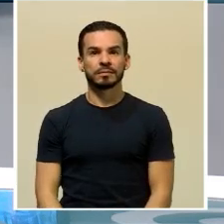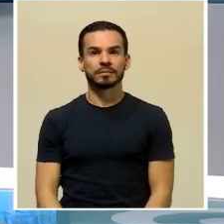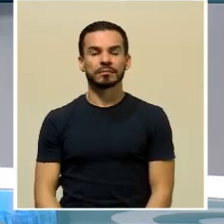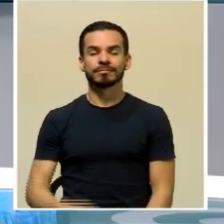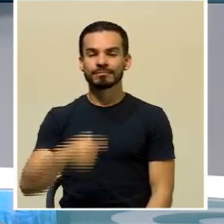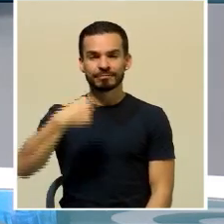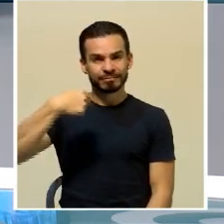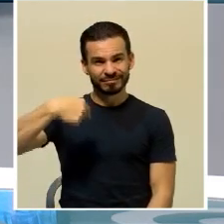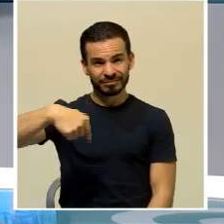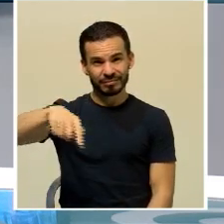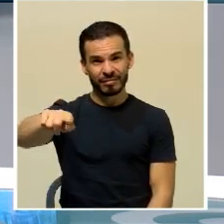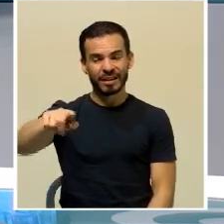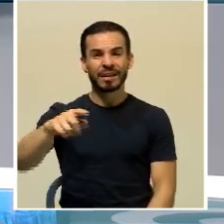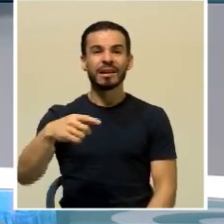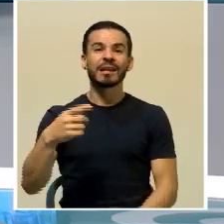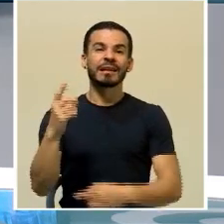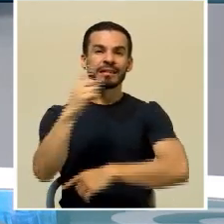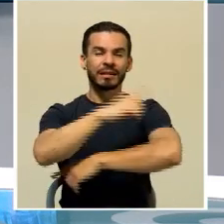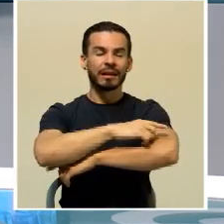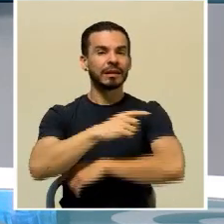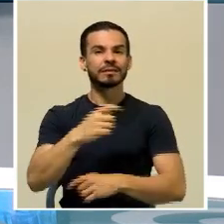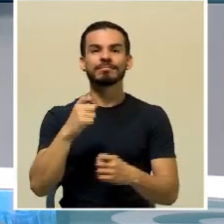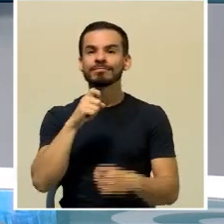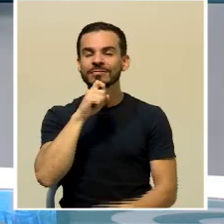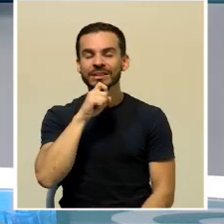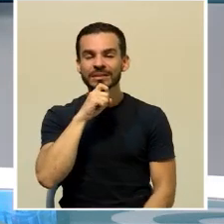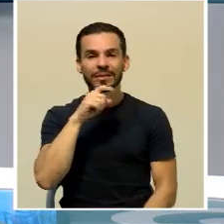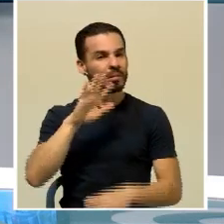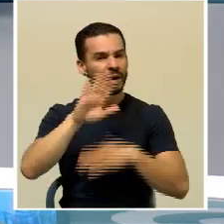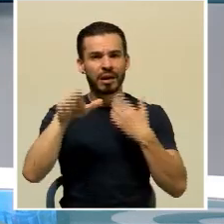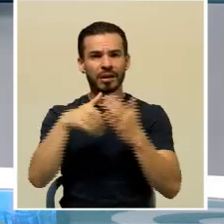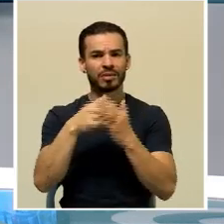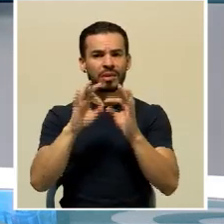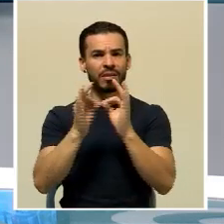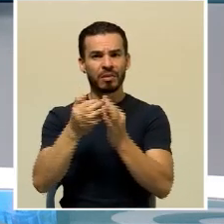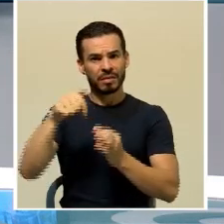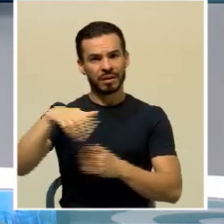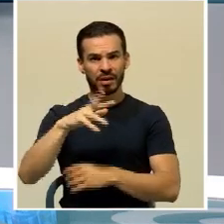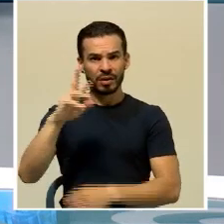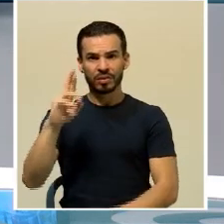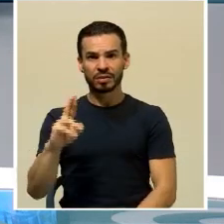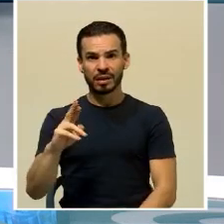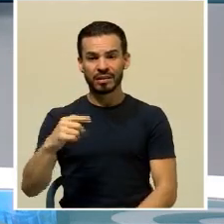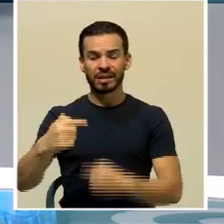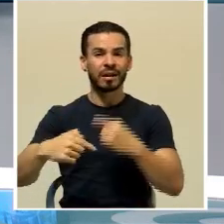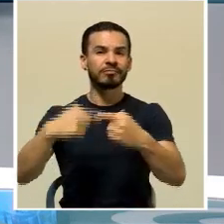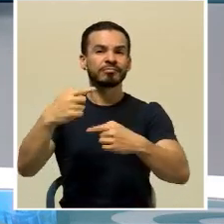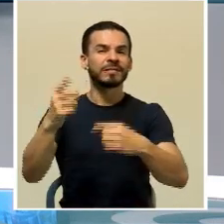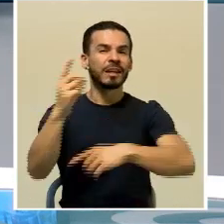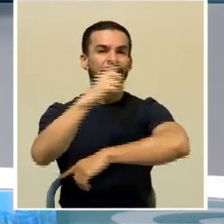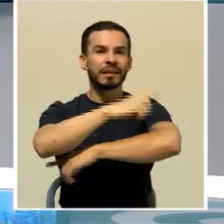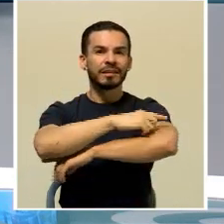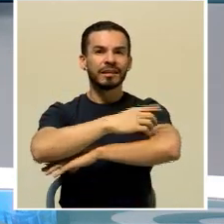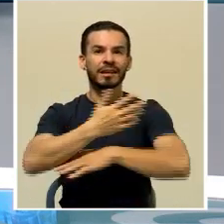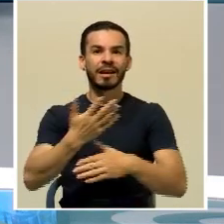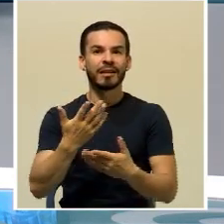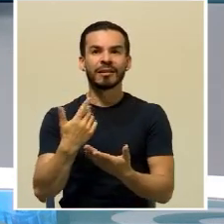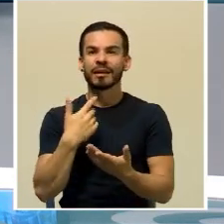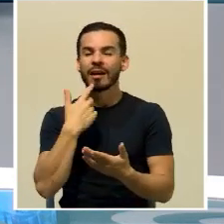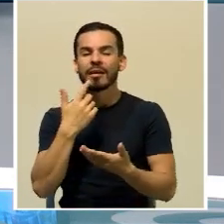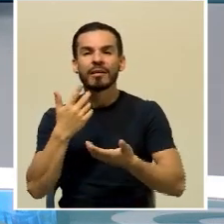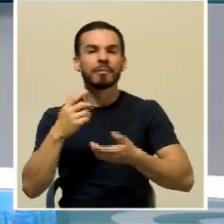Son días muy difíciles para todas las familias en Costa Rica. Días en que las palabras